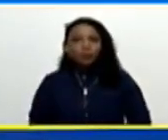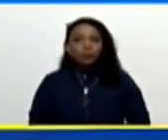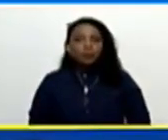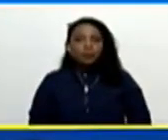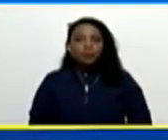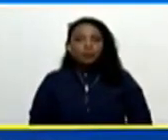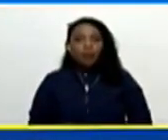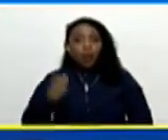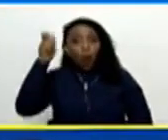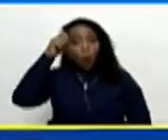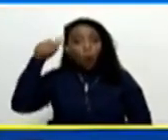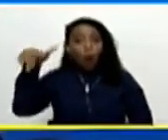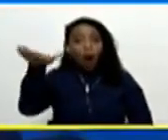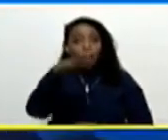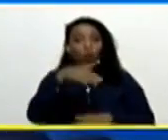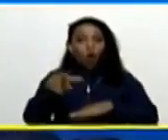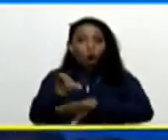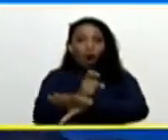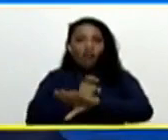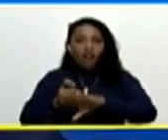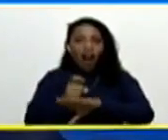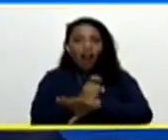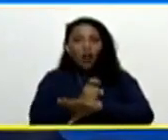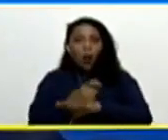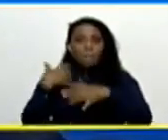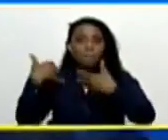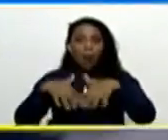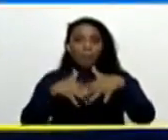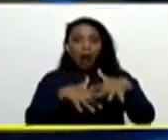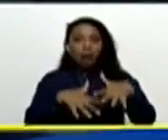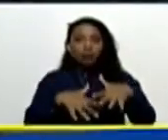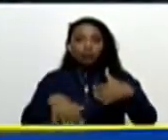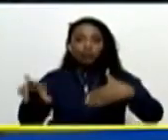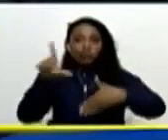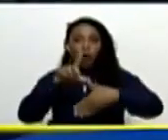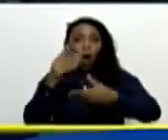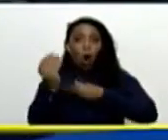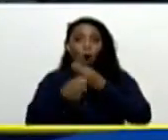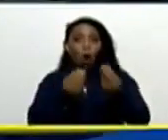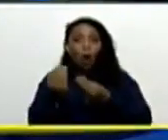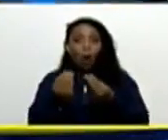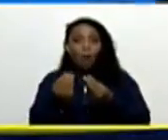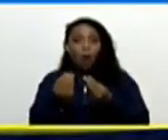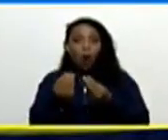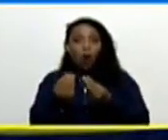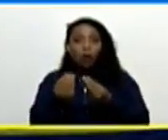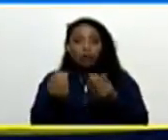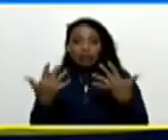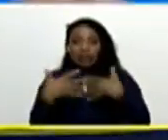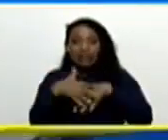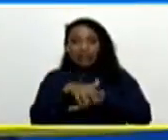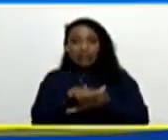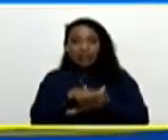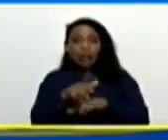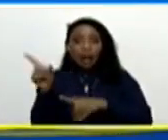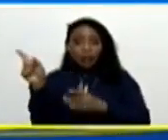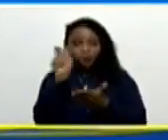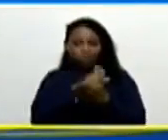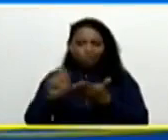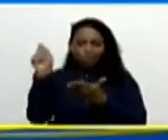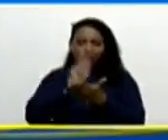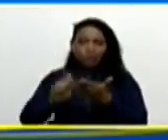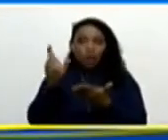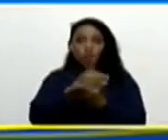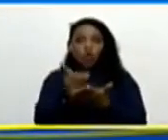los pueblos, los gobiernos, los ejércitos latinoamericanos. Todo eso lo escribe Sandino en ese documento, que él